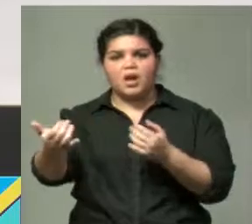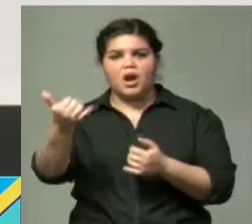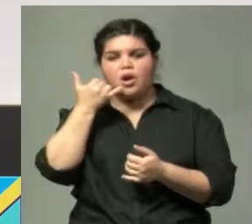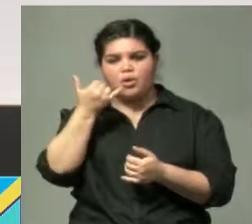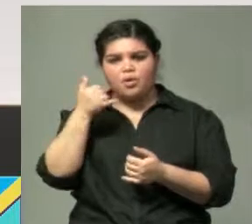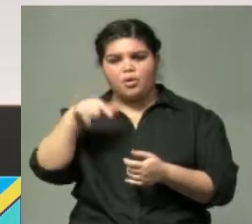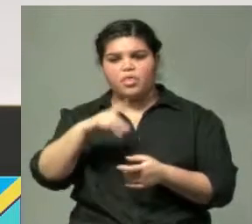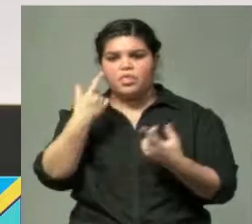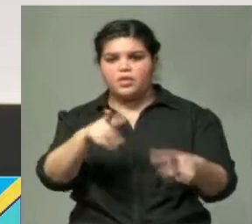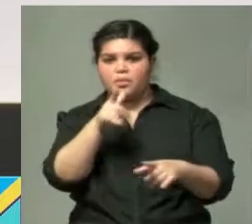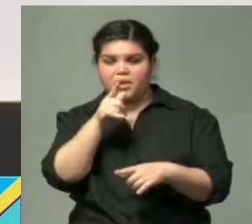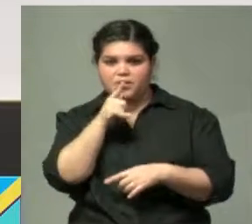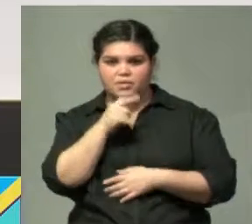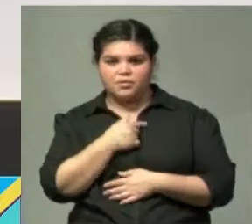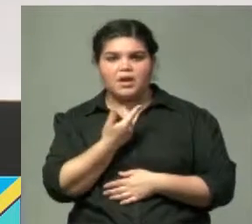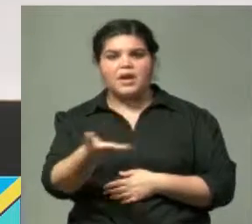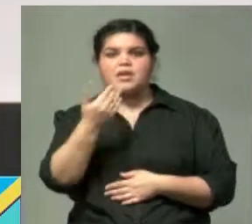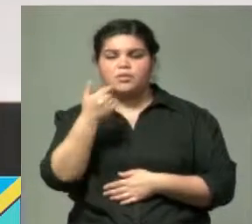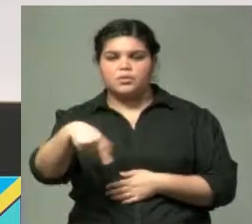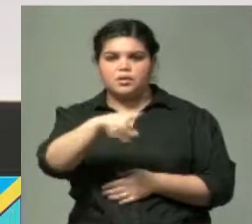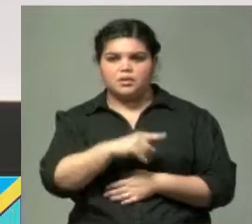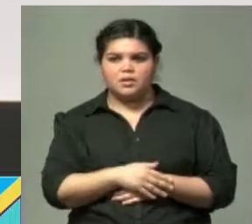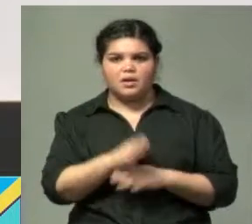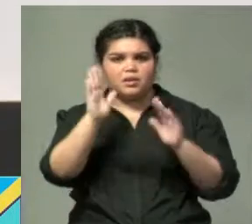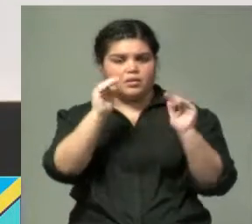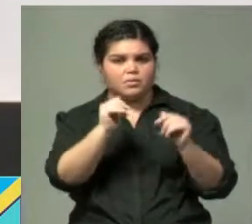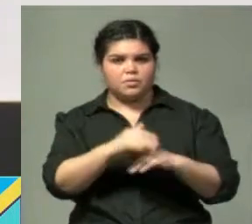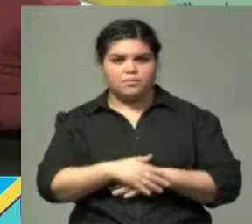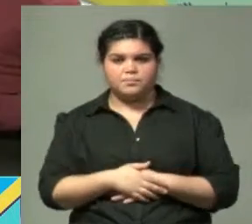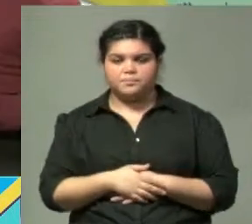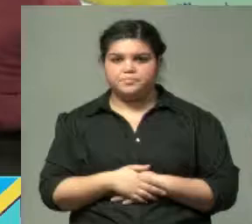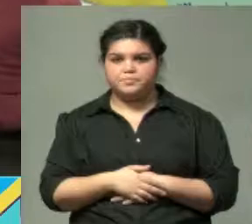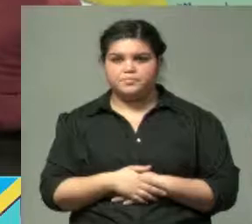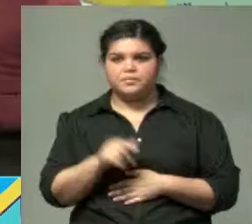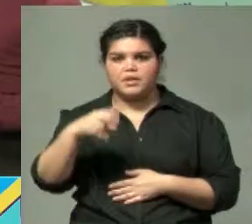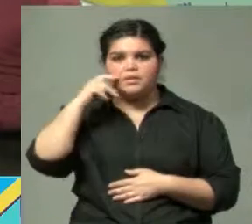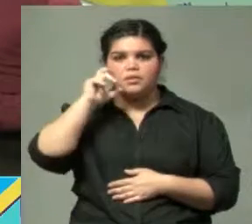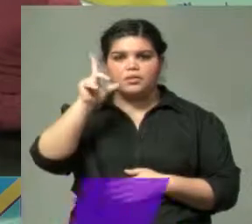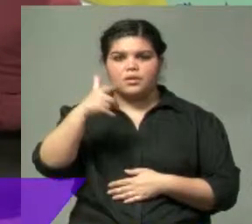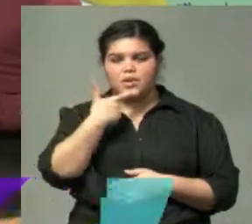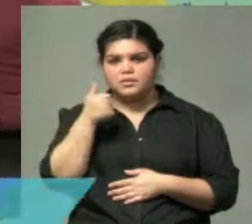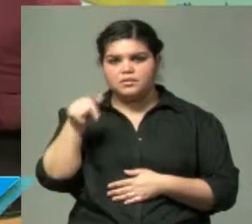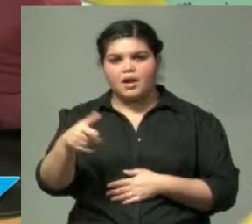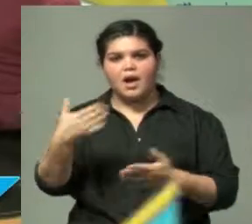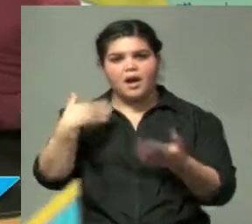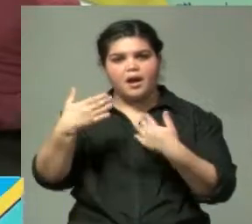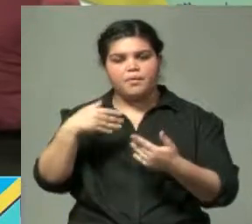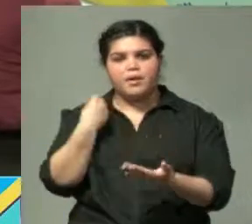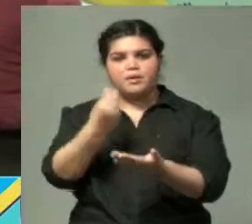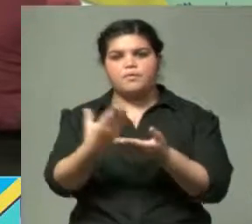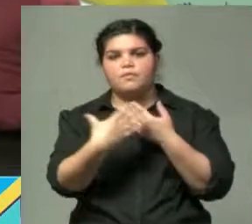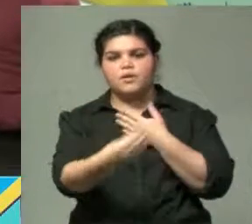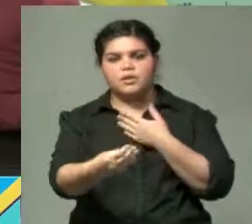con distintos parecidos. Bueno, muchas gracias a ustedes. Hasta luego, muchas gracias. Adiós. Bien, Nicolás Fernández entonces hablaba con nosotros, referente del